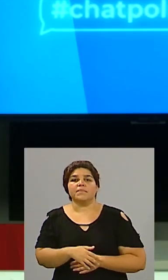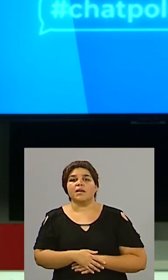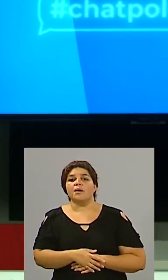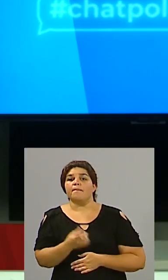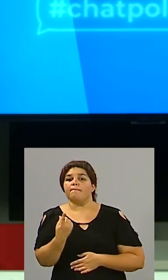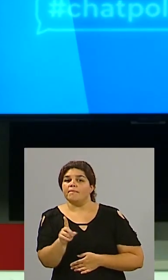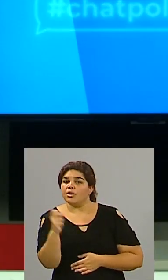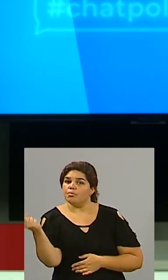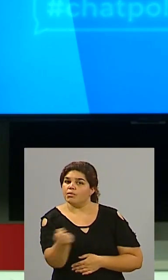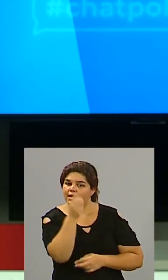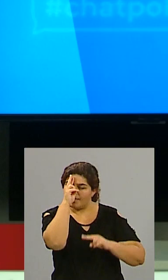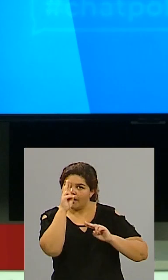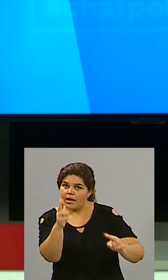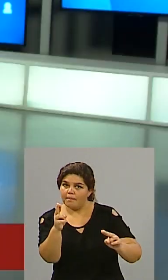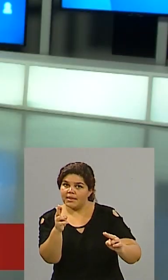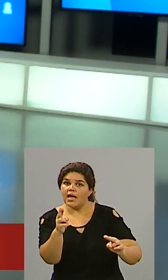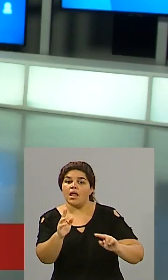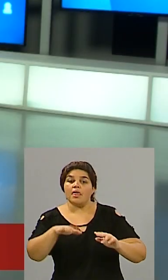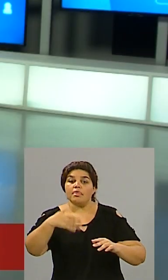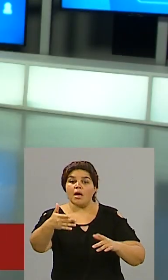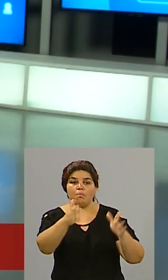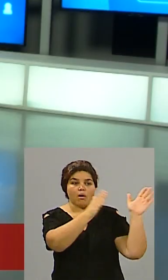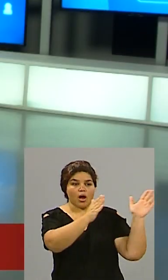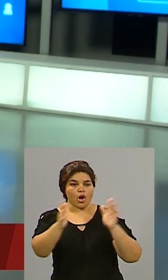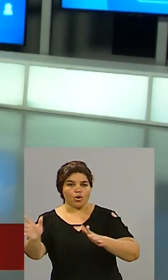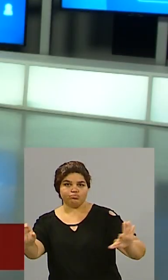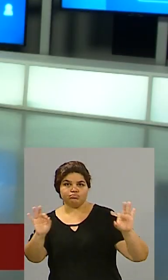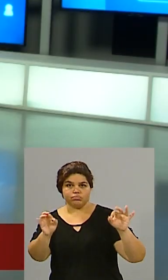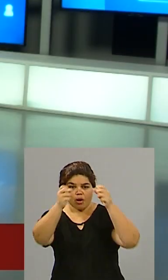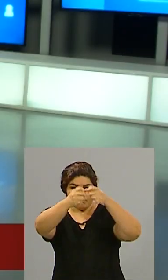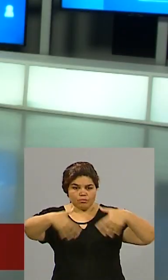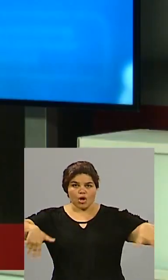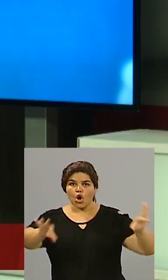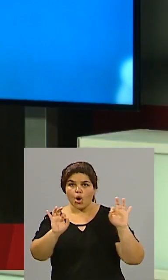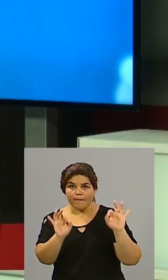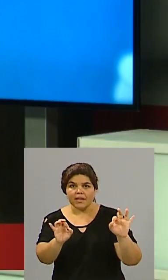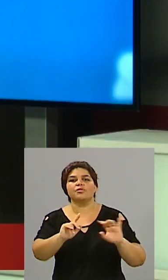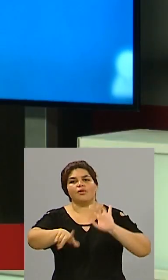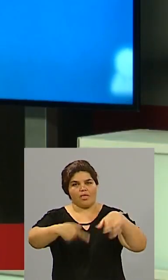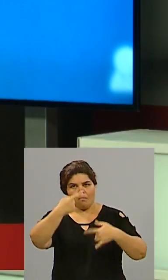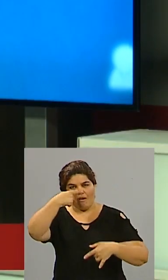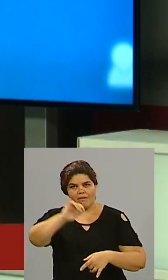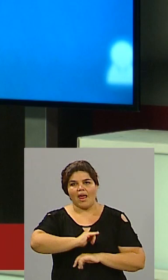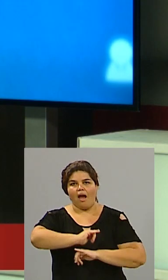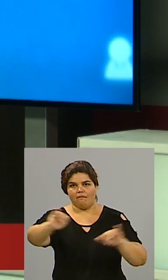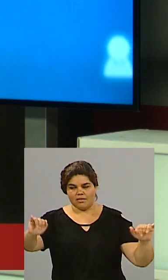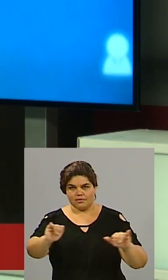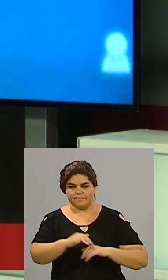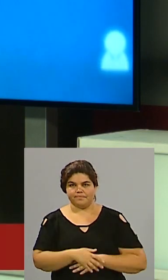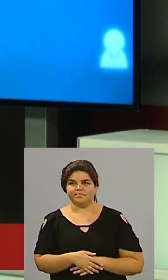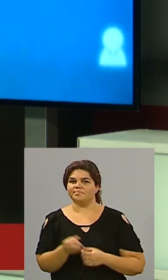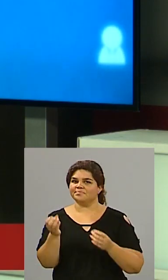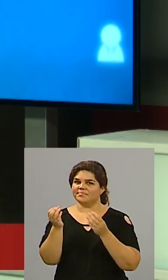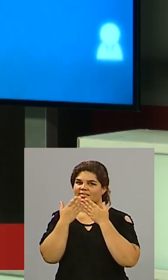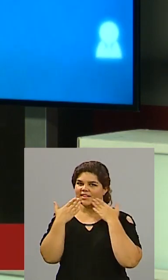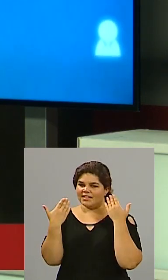que vamos a anunciar todo. Cuando ya esté todo el organigrama, sí, completo. Sí, sí, sí. Tal cual. Bueno, muchísimas gracias, Mercedes, por este ratito con